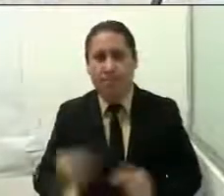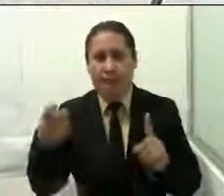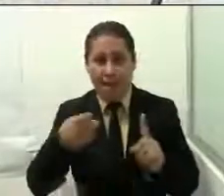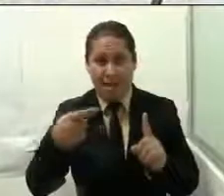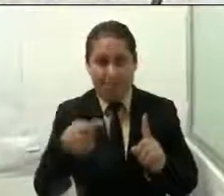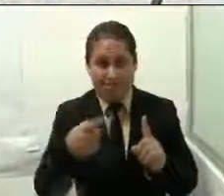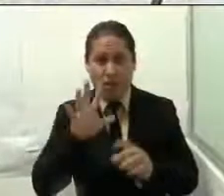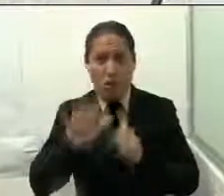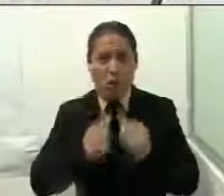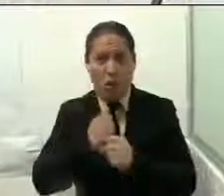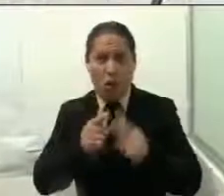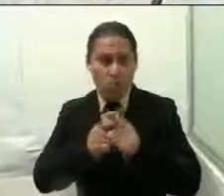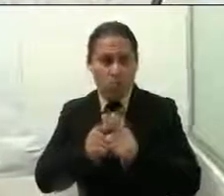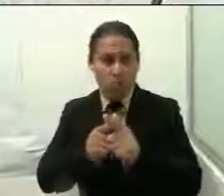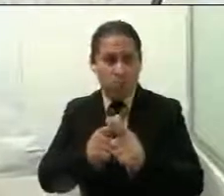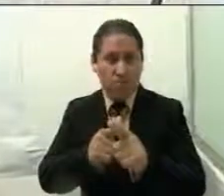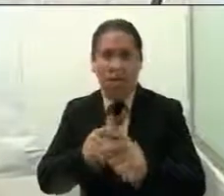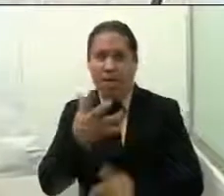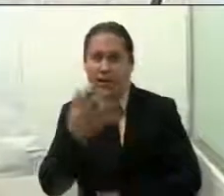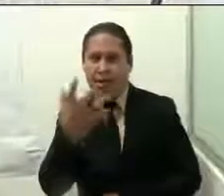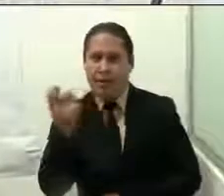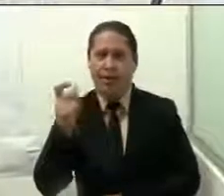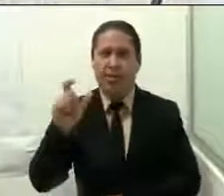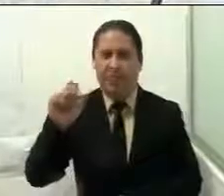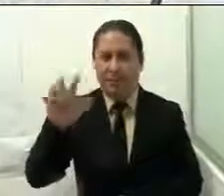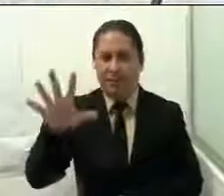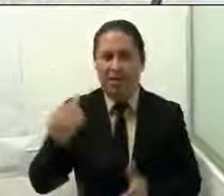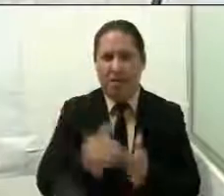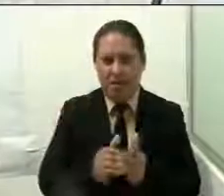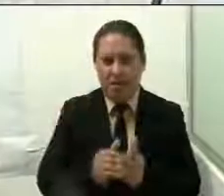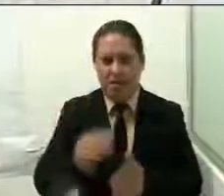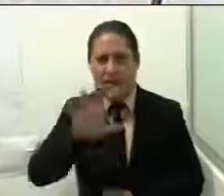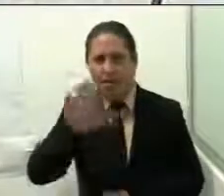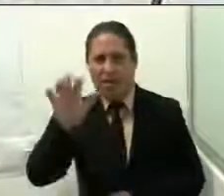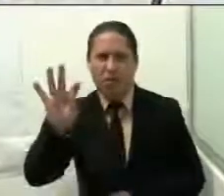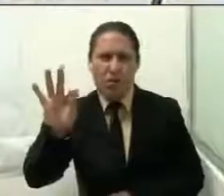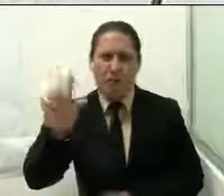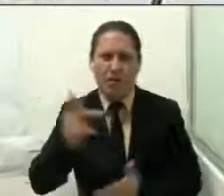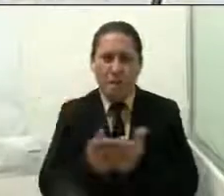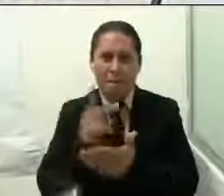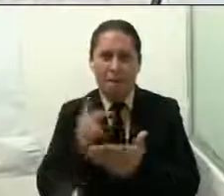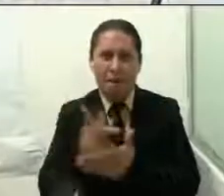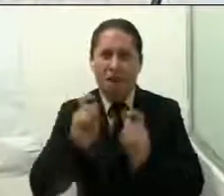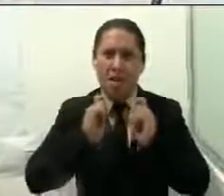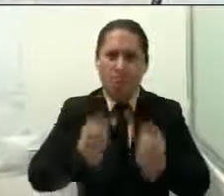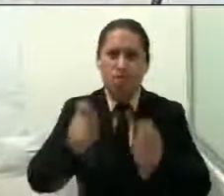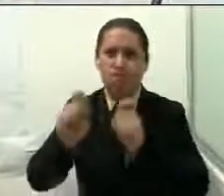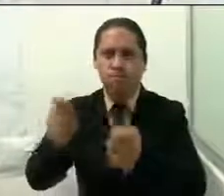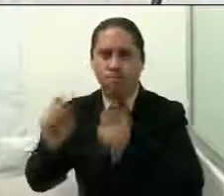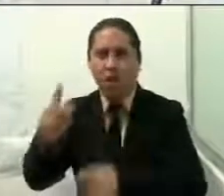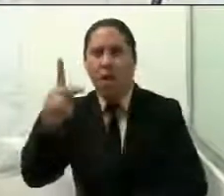se entregaron 525 mil 540 plantas de palma de aceite